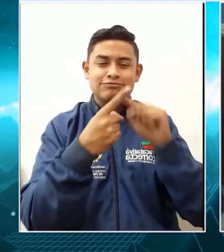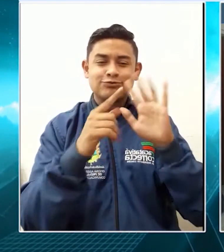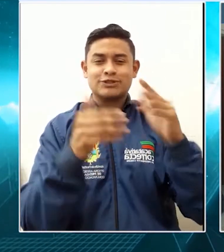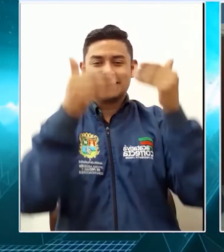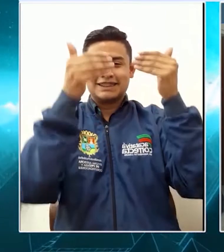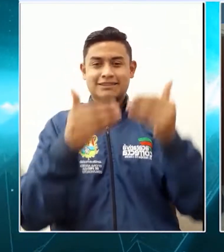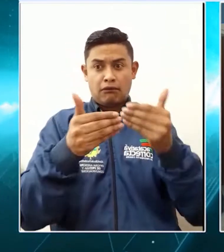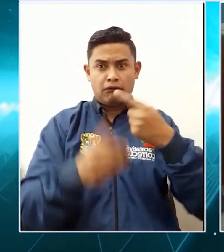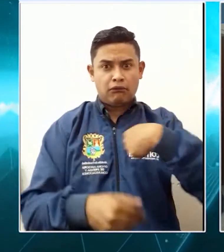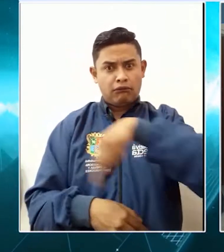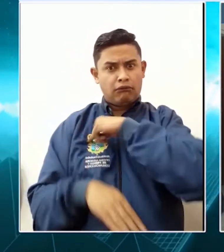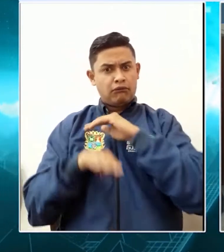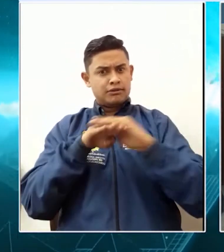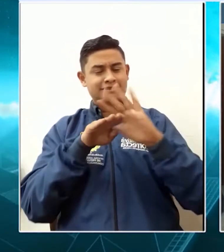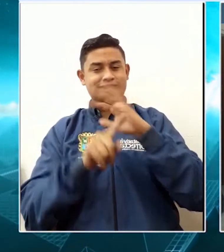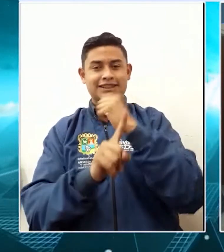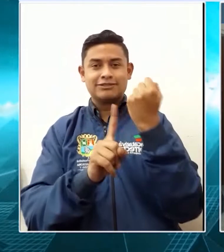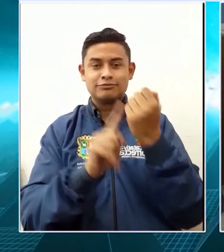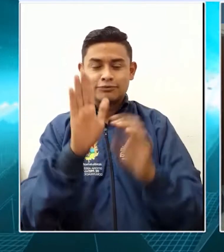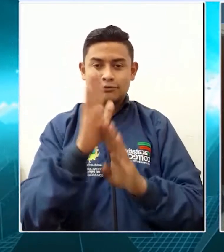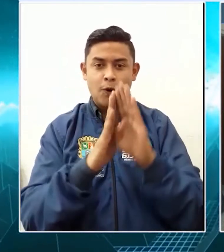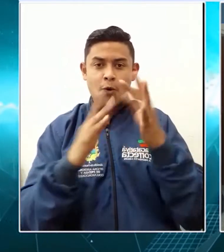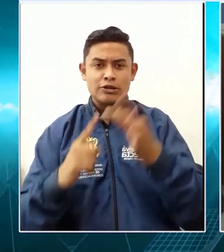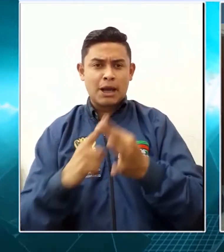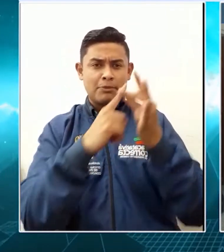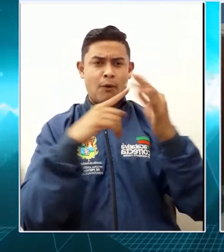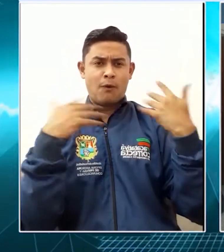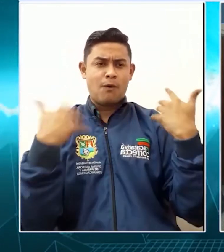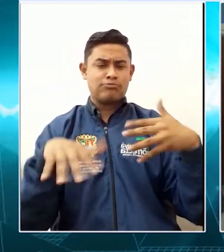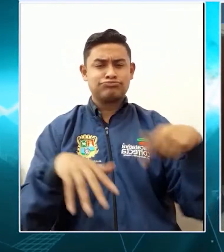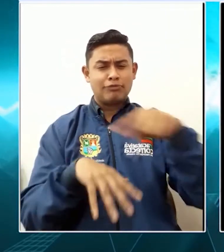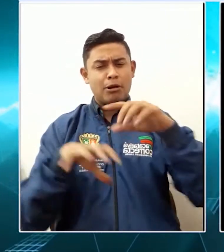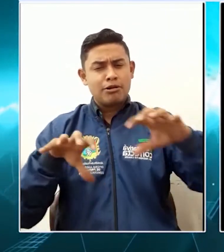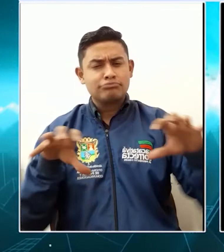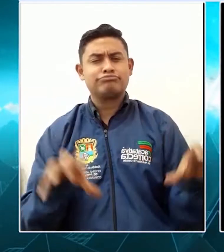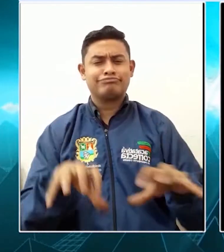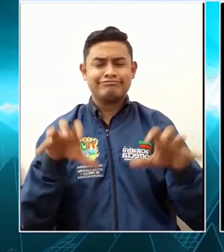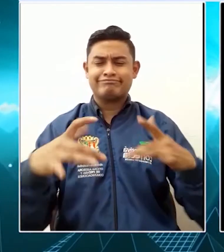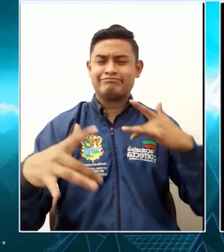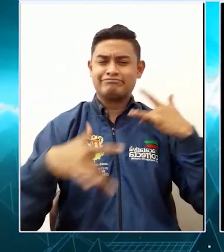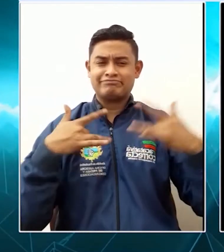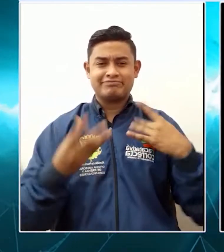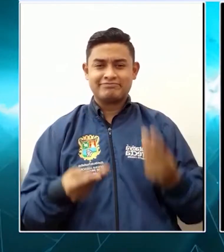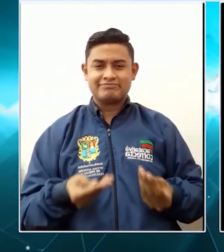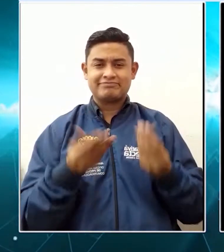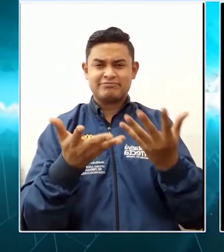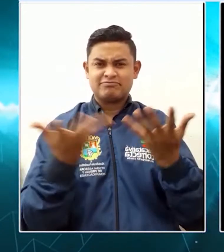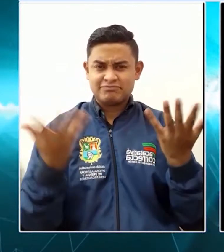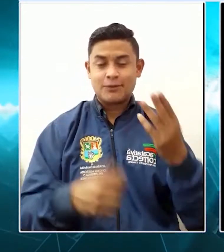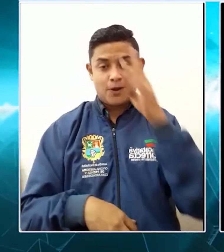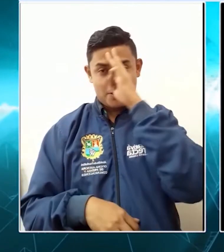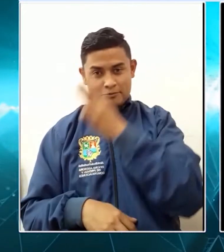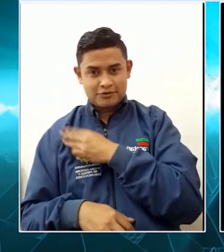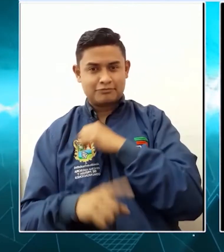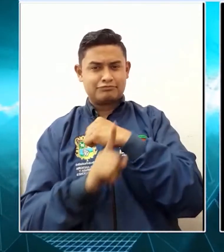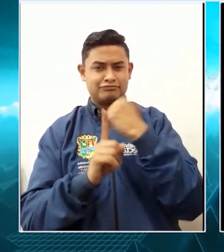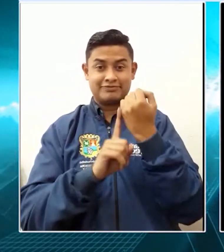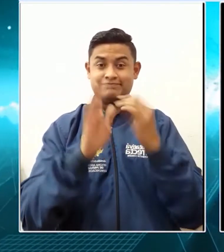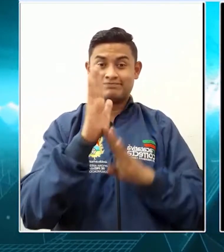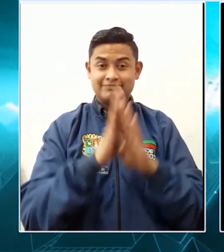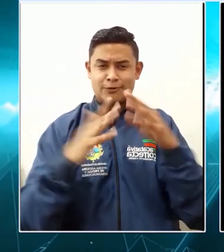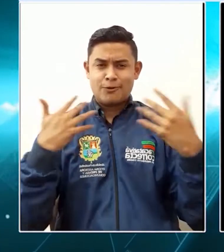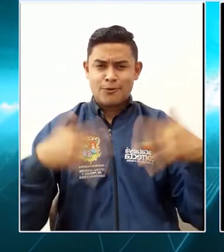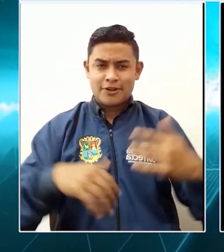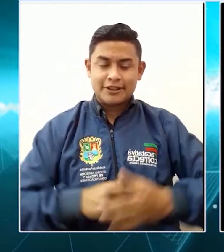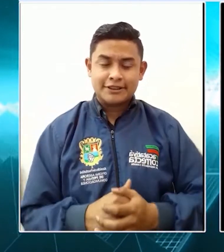de inclusión tolerancia y respeto desarrollado por parte del equipo de discapacidad de la secretaría de desarrollo social esta